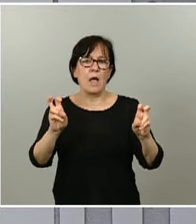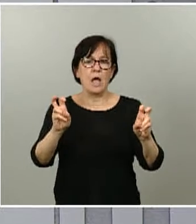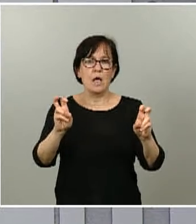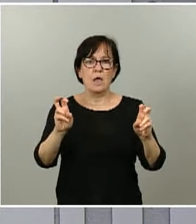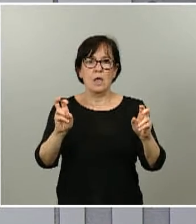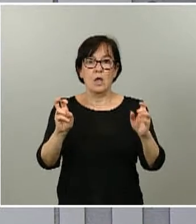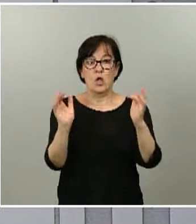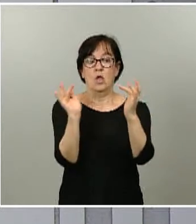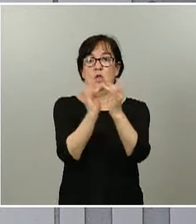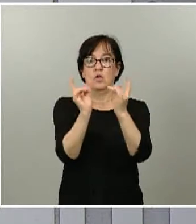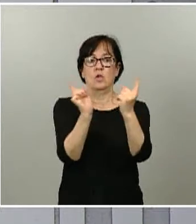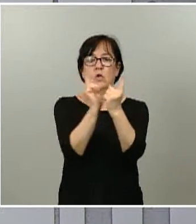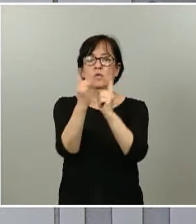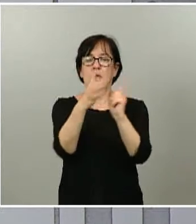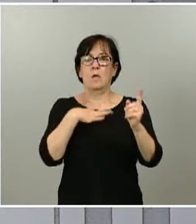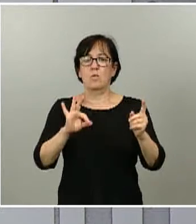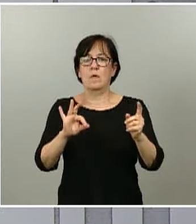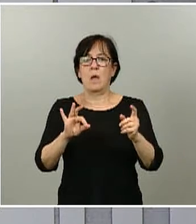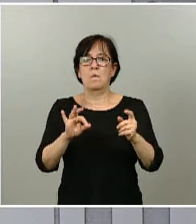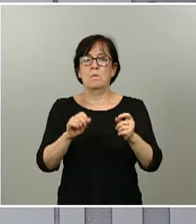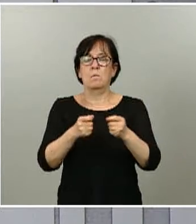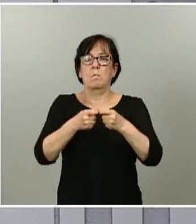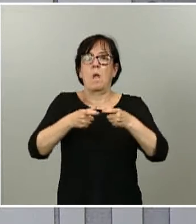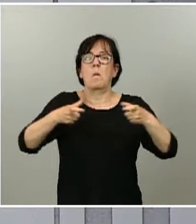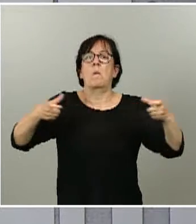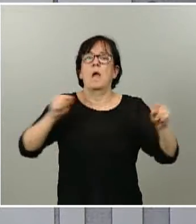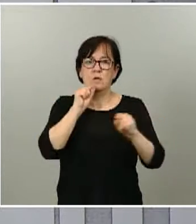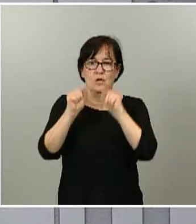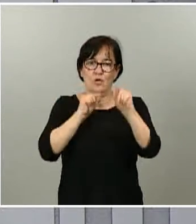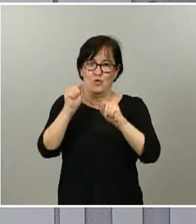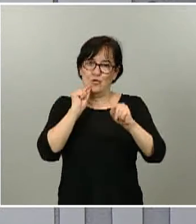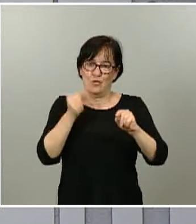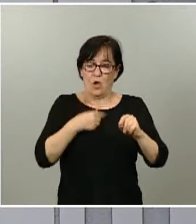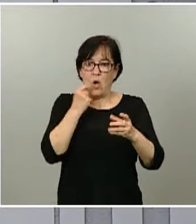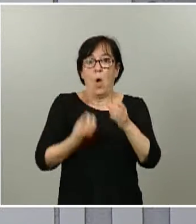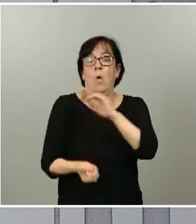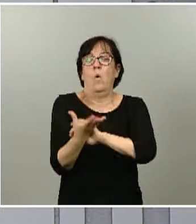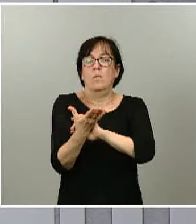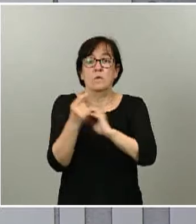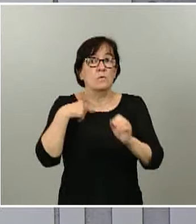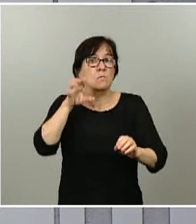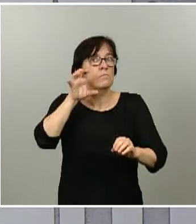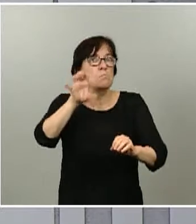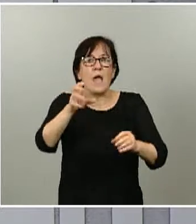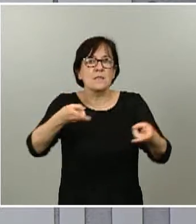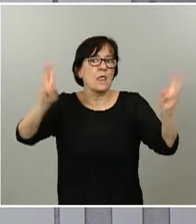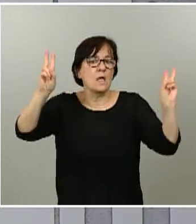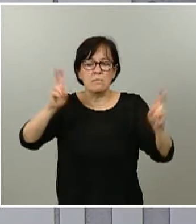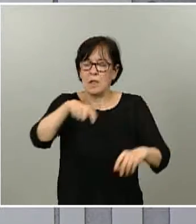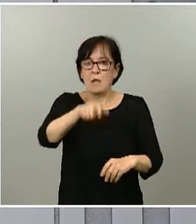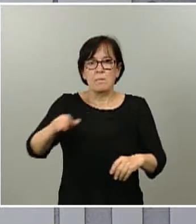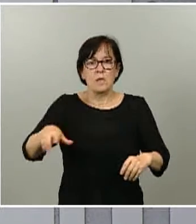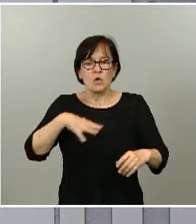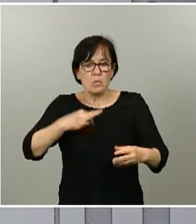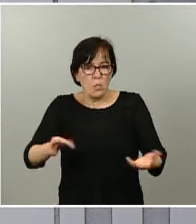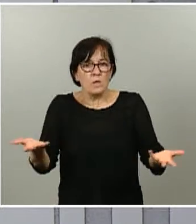personas puedan permitir un incremento de los contagios o que haya un rebrote, pero esto es un país libre donde las personas se pueden manifestar.